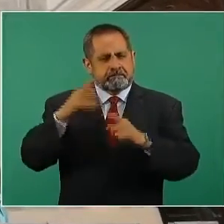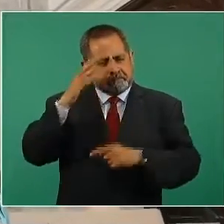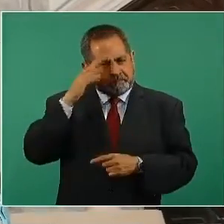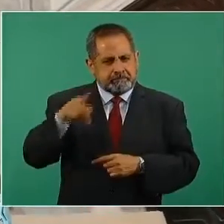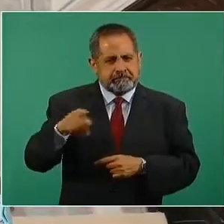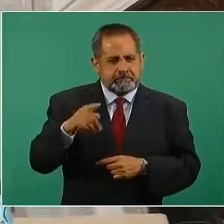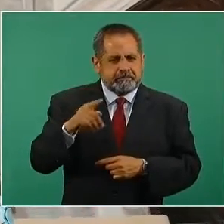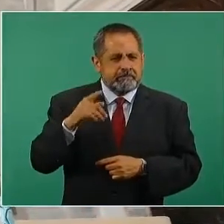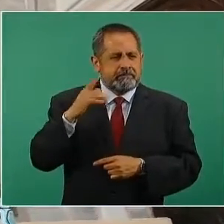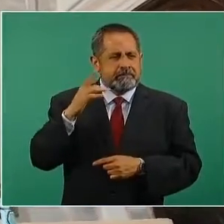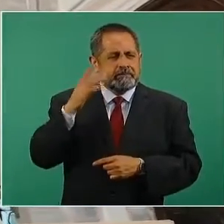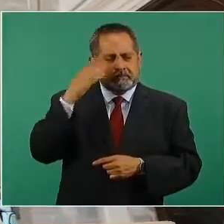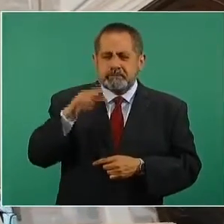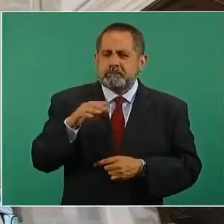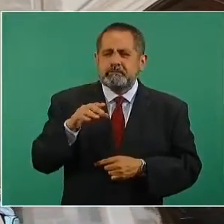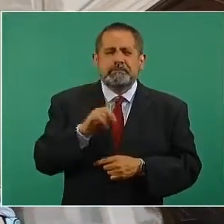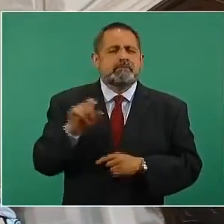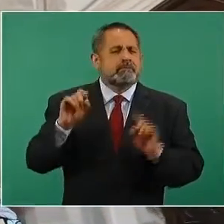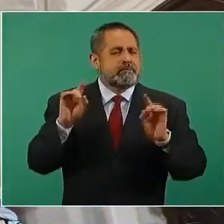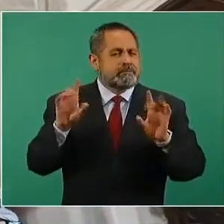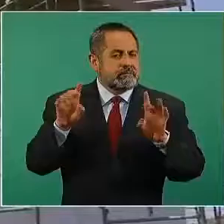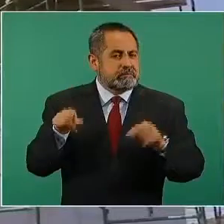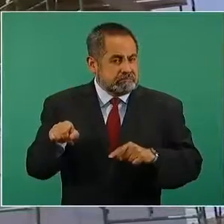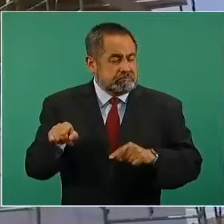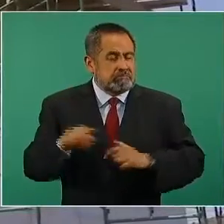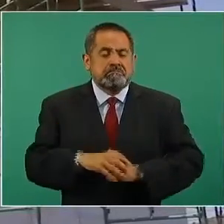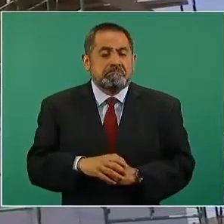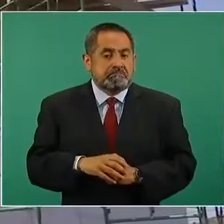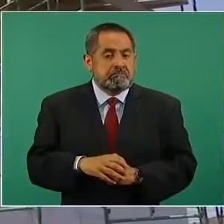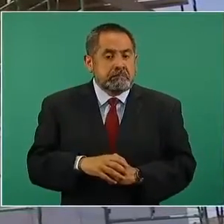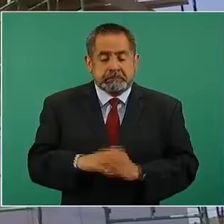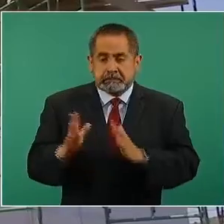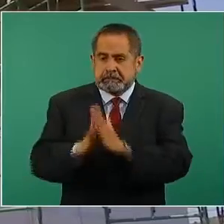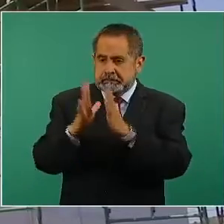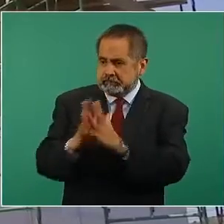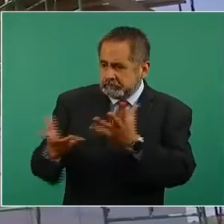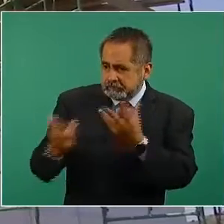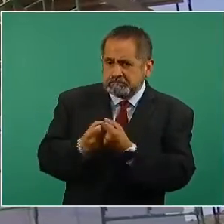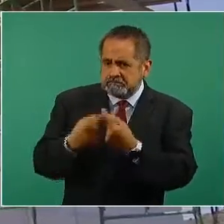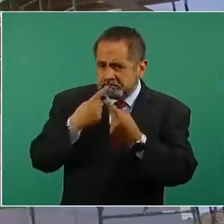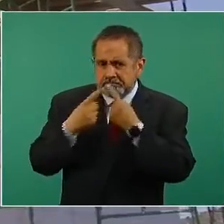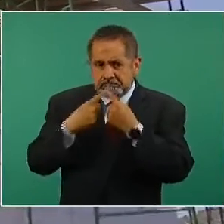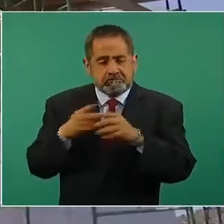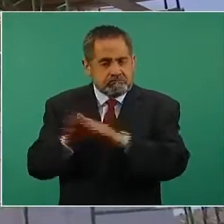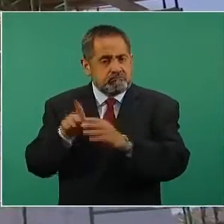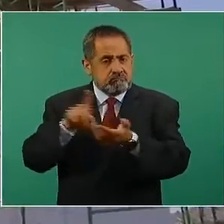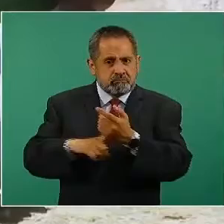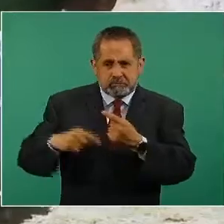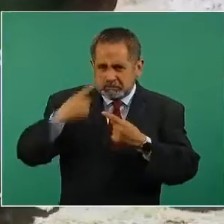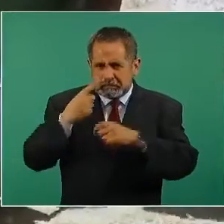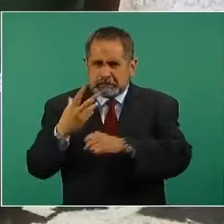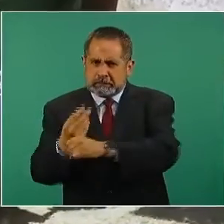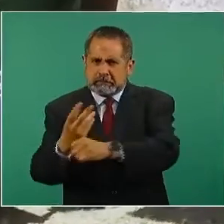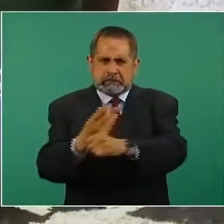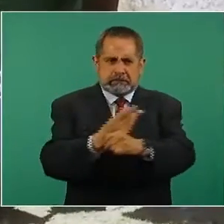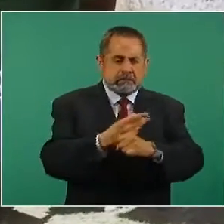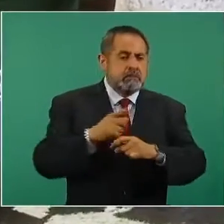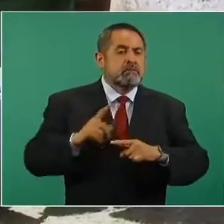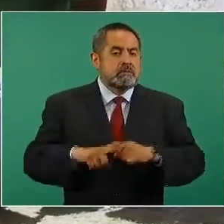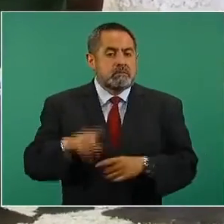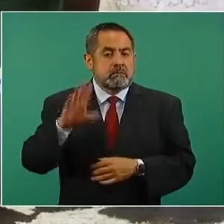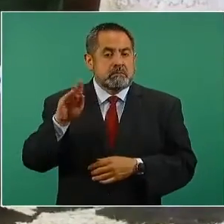Nuestra Señora de los Ángeles. La participación comunitaria se refleja también en las tareas mismas de reconstrucción.